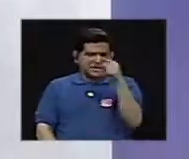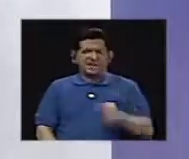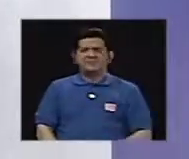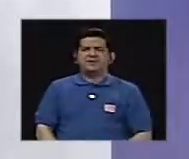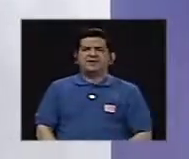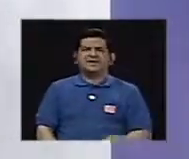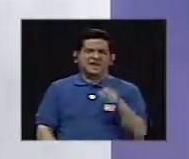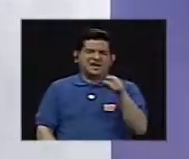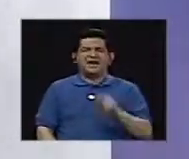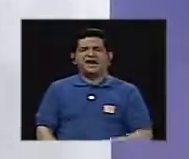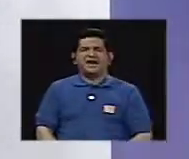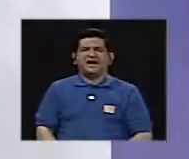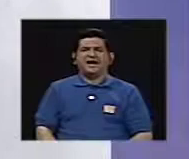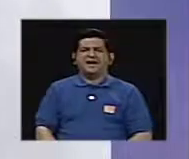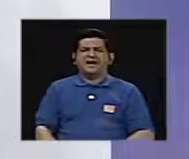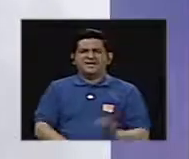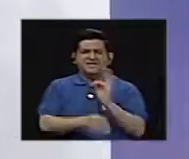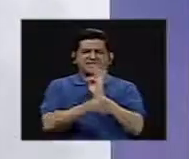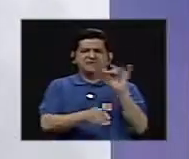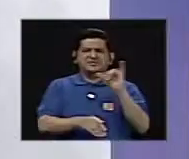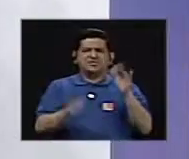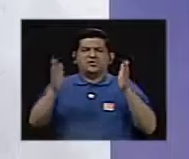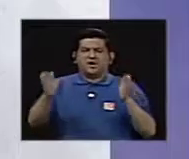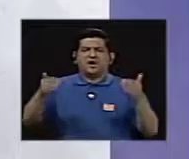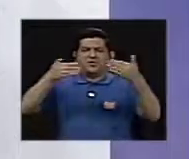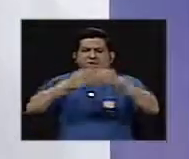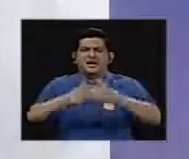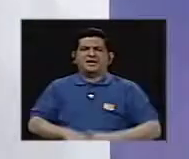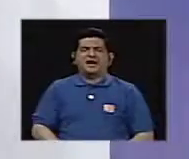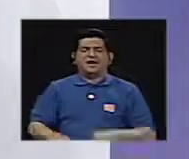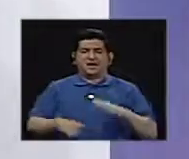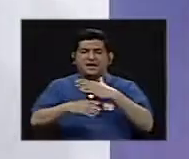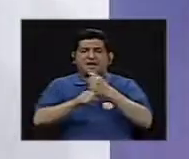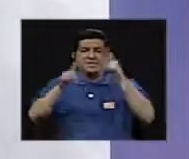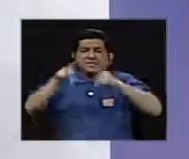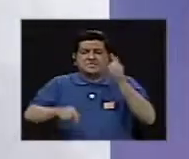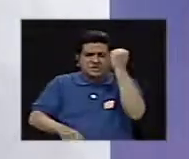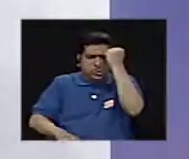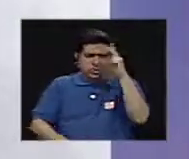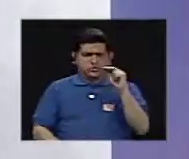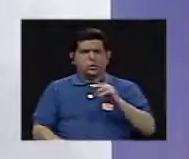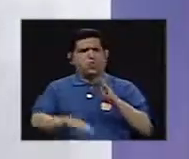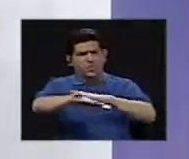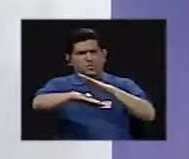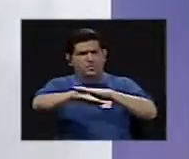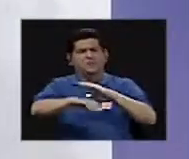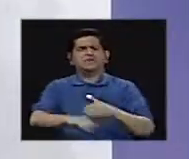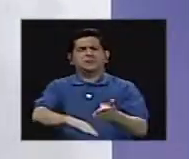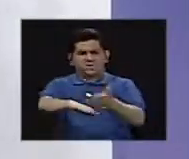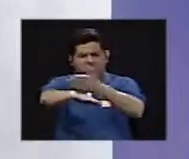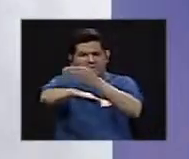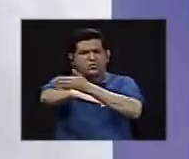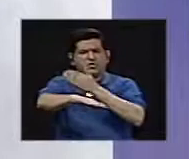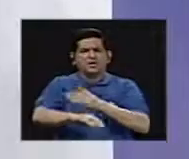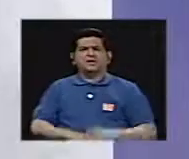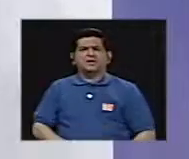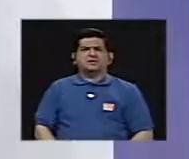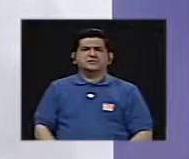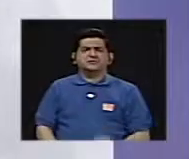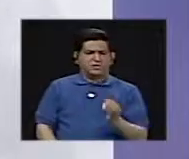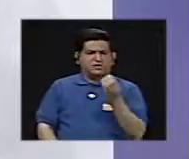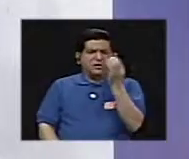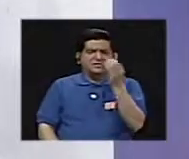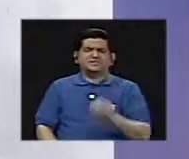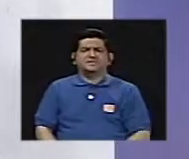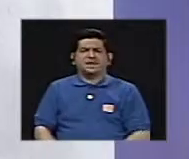de la caja que atonte, y darnos cuenta que es una herramienta también de aprendizaje, de crecimiento, de crítica, y que sentarse media hora